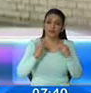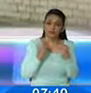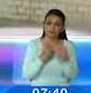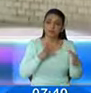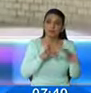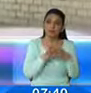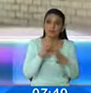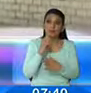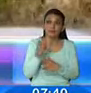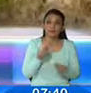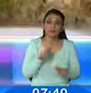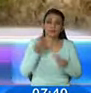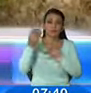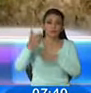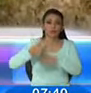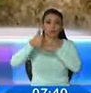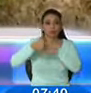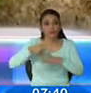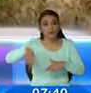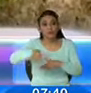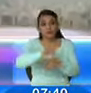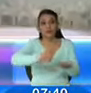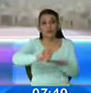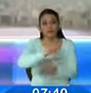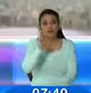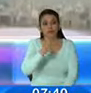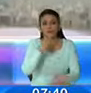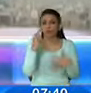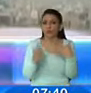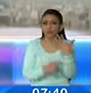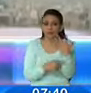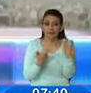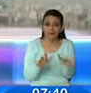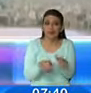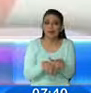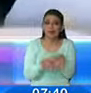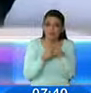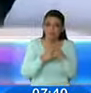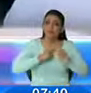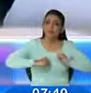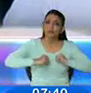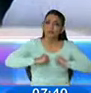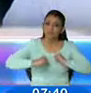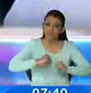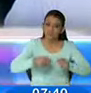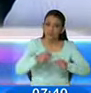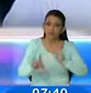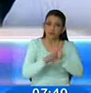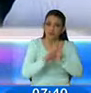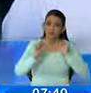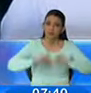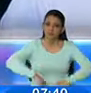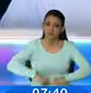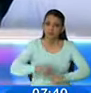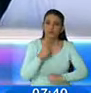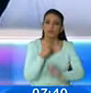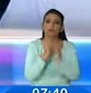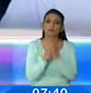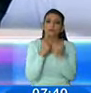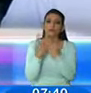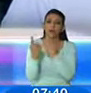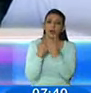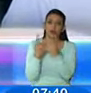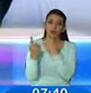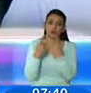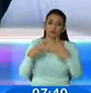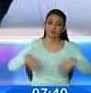las necesidades de este barrio y agilicen los trámites de legalización. Lo que nosotros pedimos es diálogo, o sea, que se